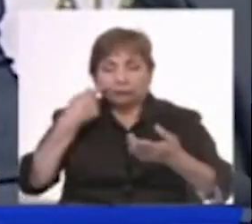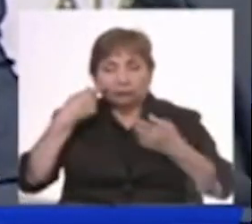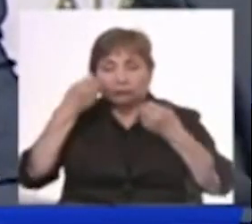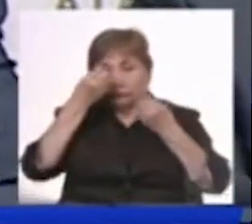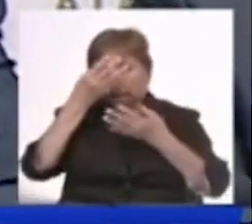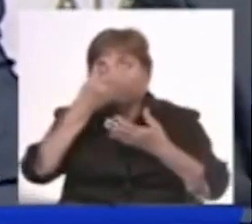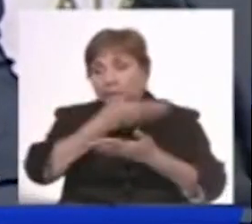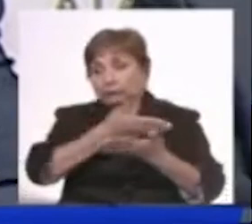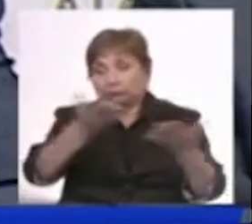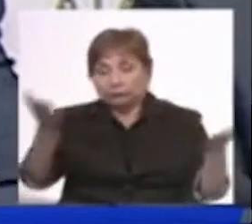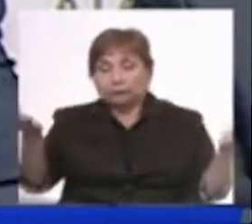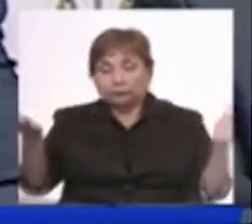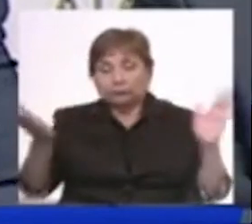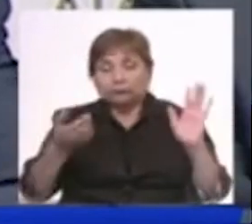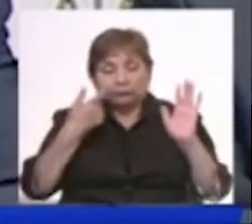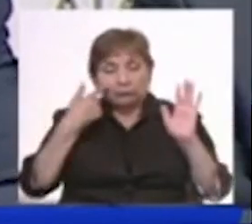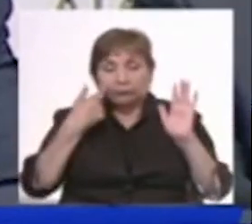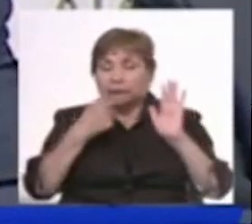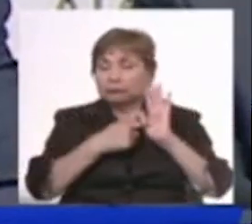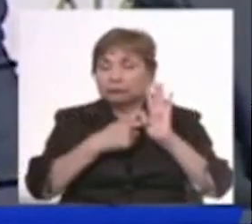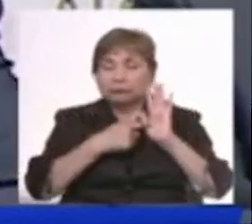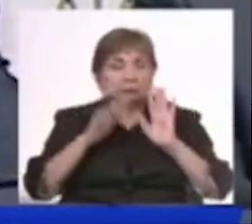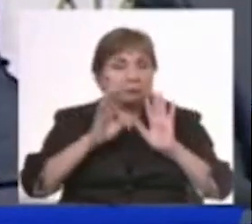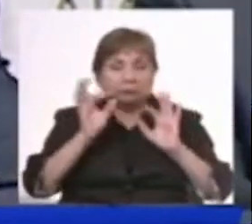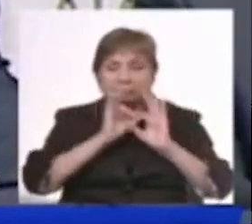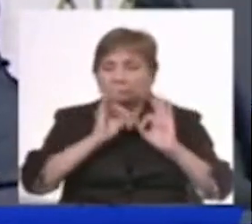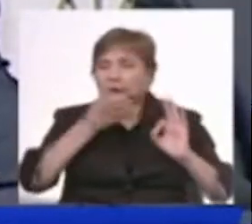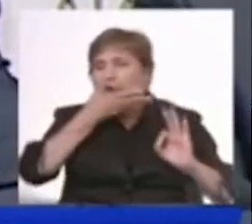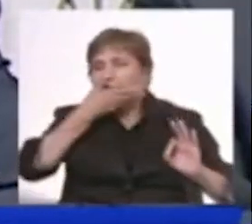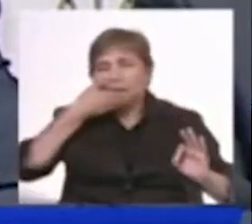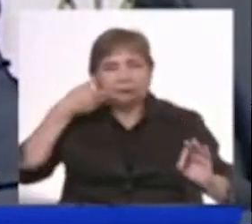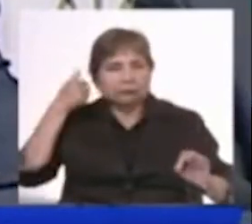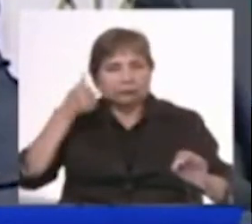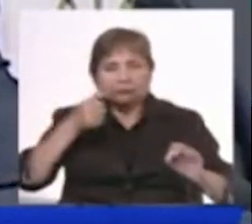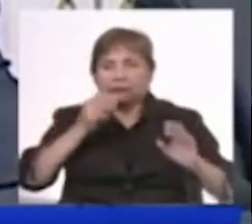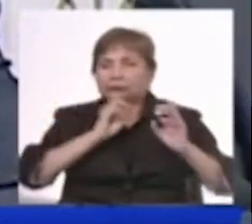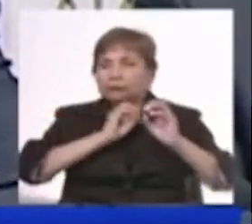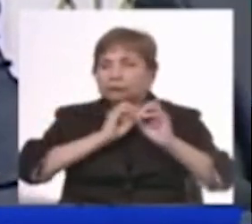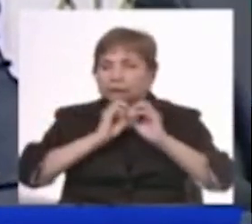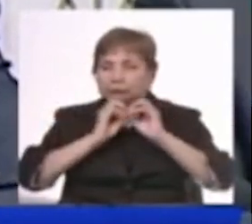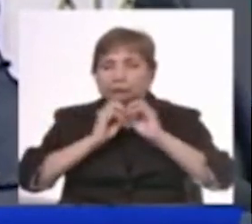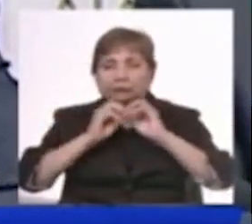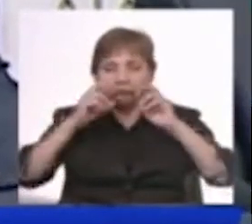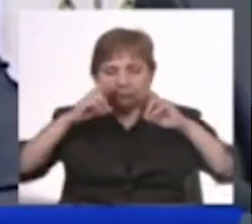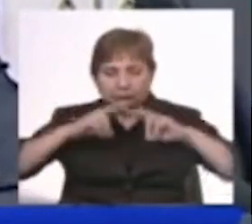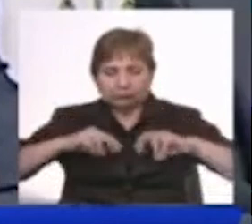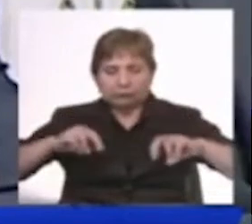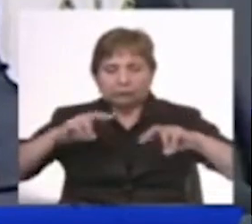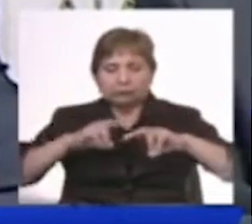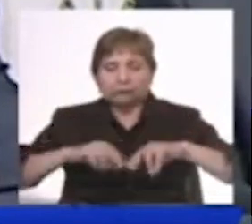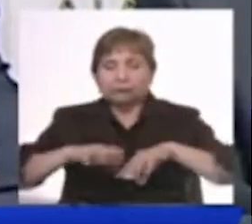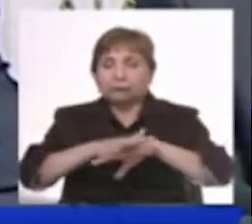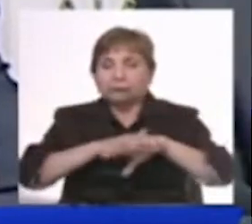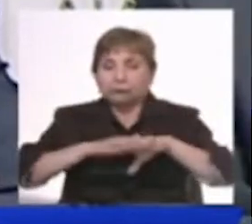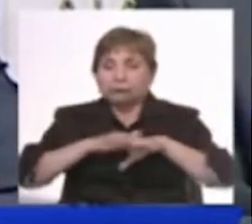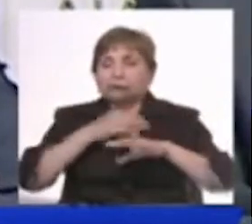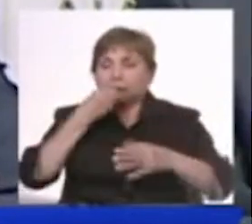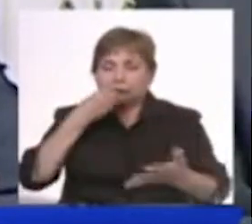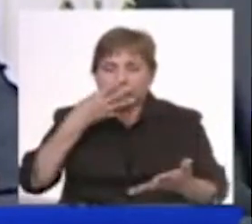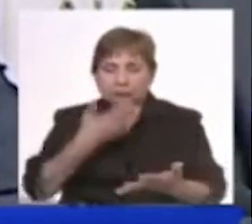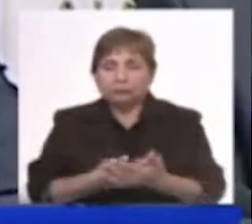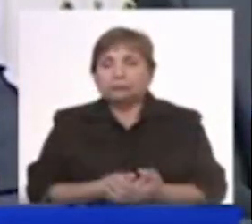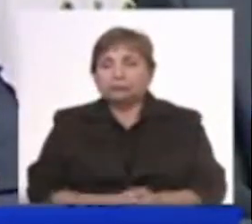conocer. Creo que no hay mejor remedio que la investigación, y eso está